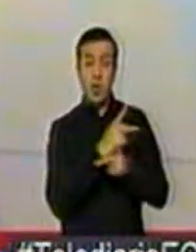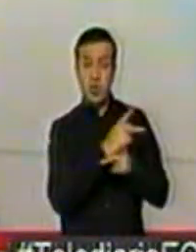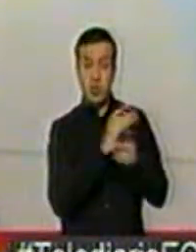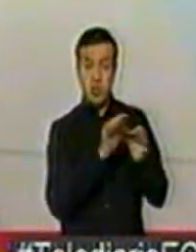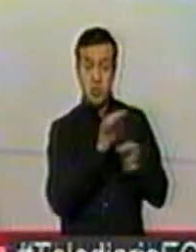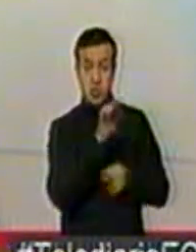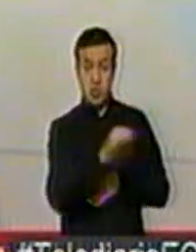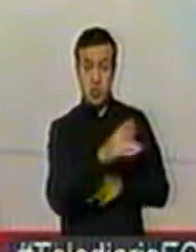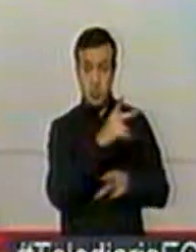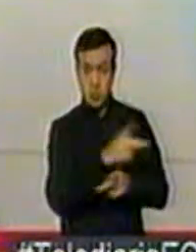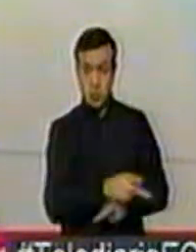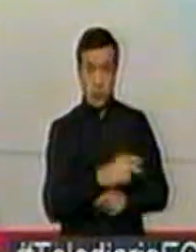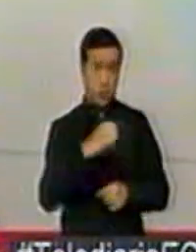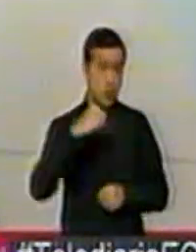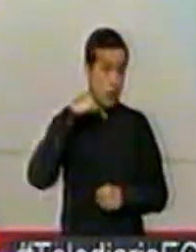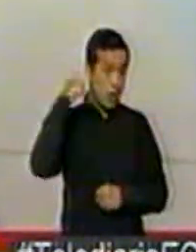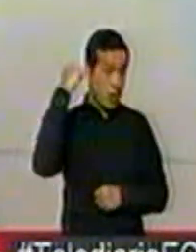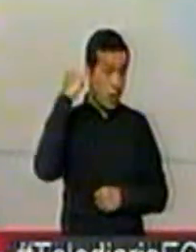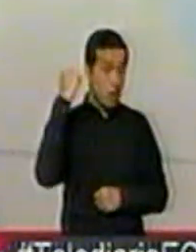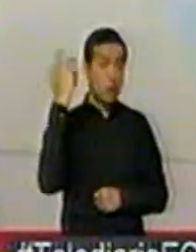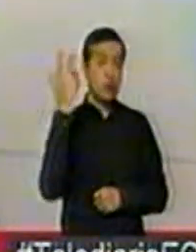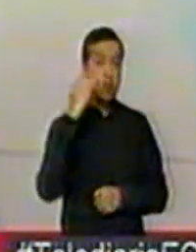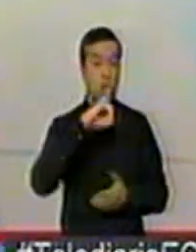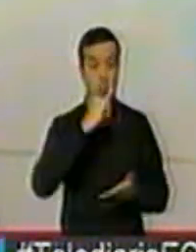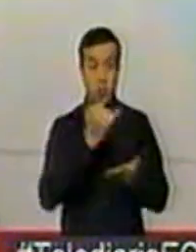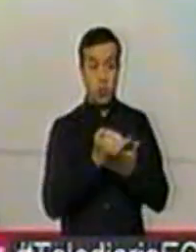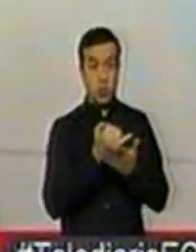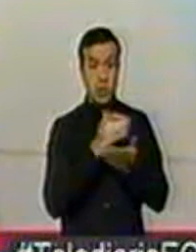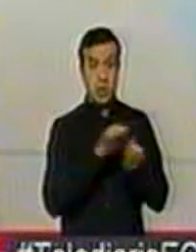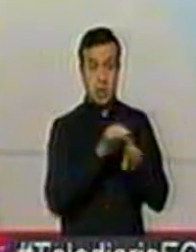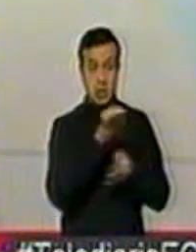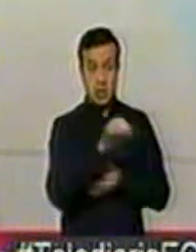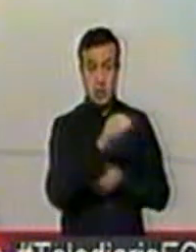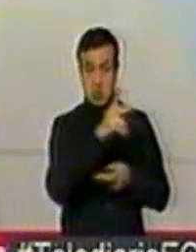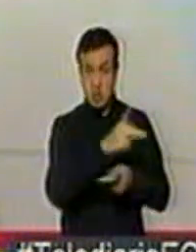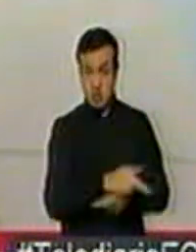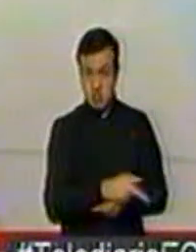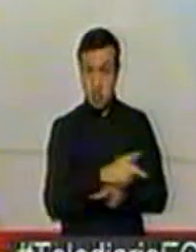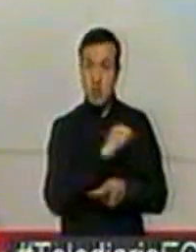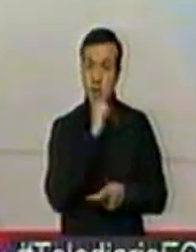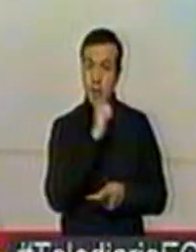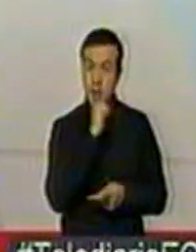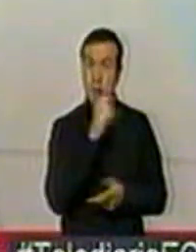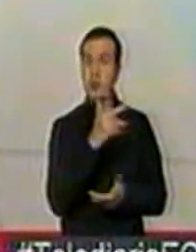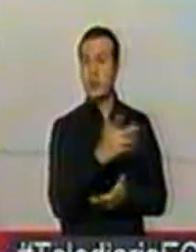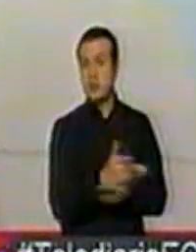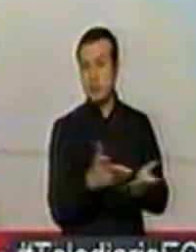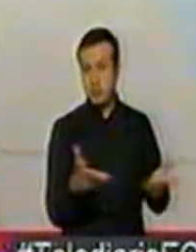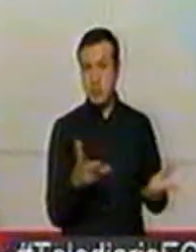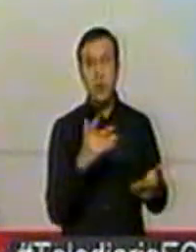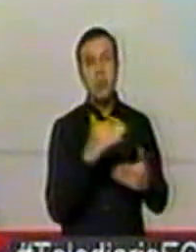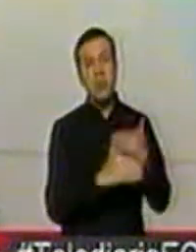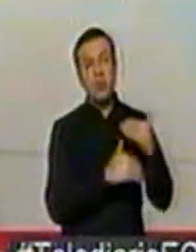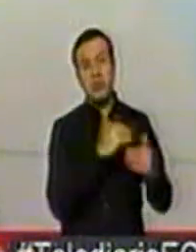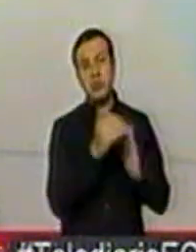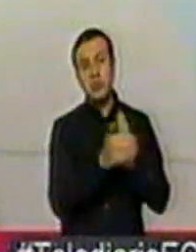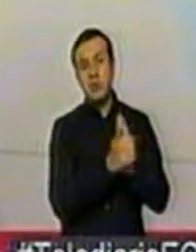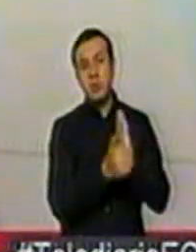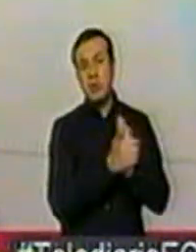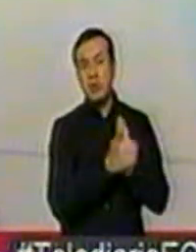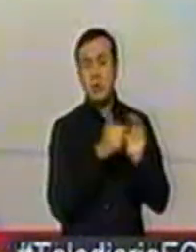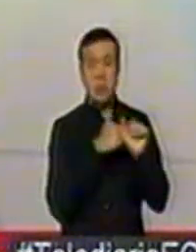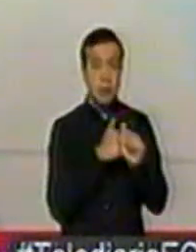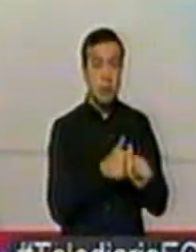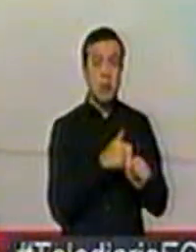de protección de derechos, las juntas cantonales de protección de derechos. Lo que también salió a la luz es que tienen pocos procesos de capacitación